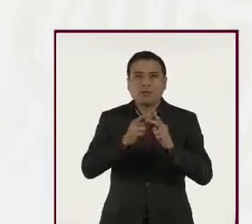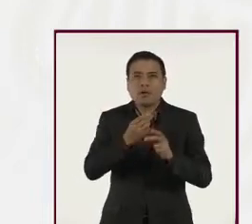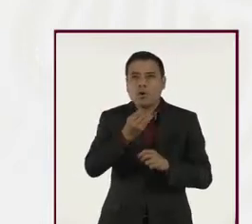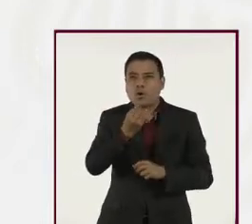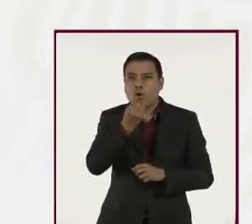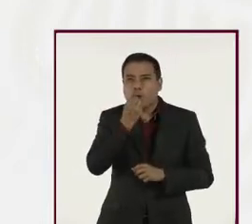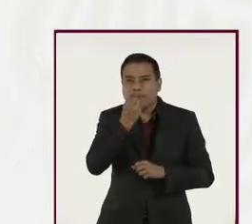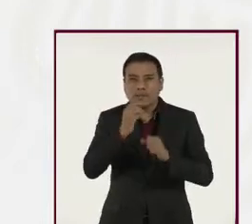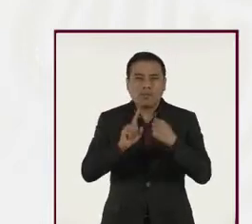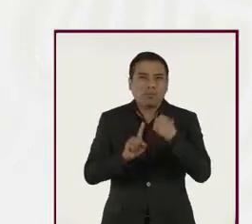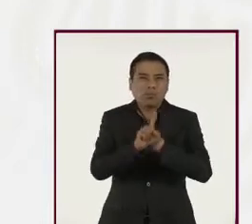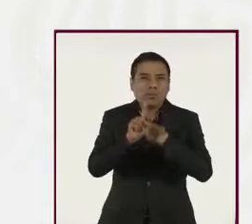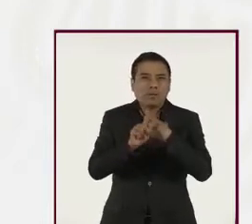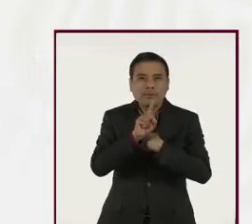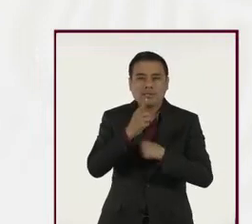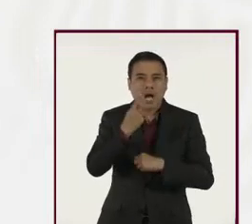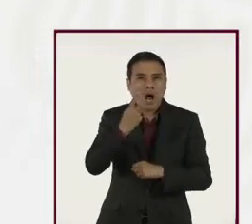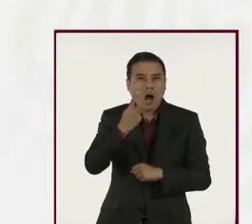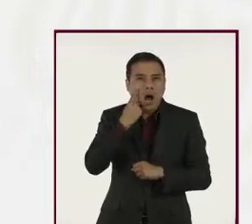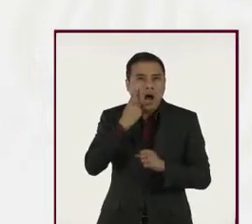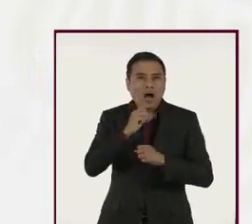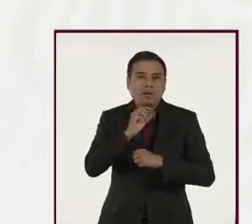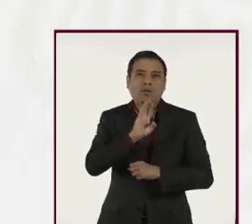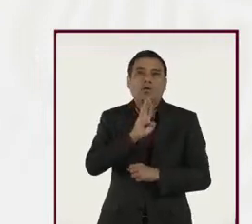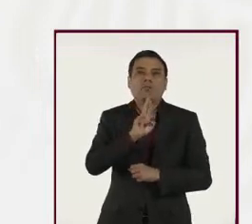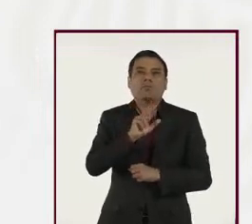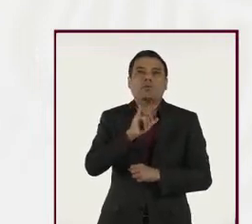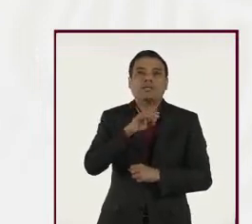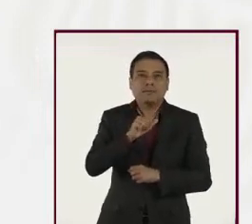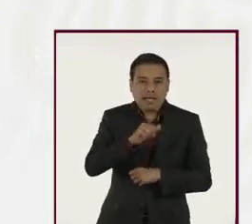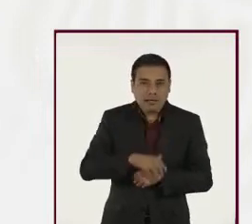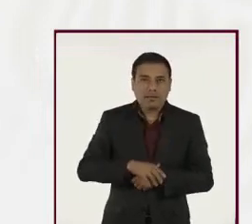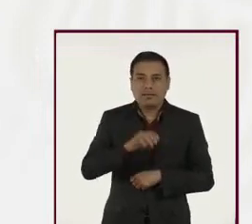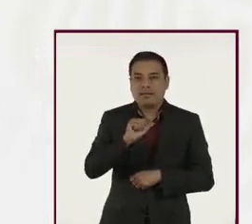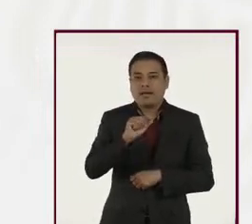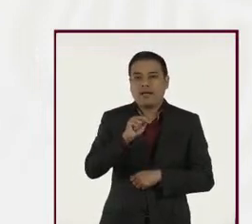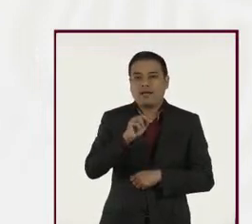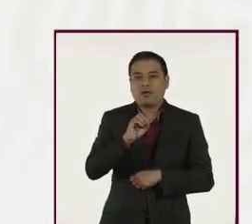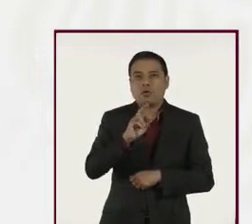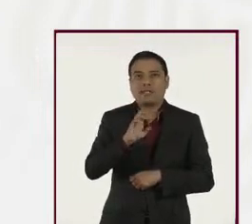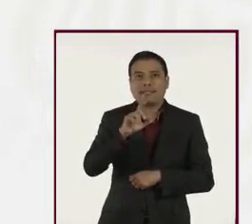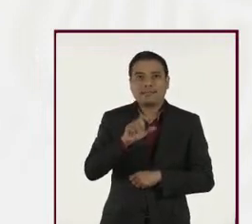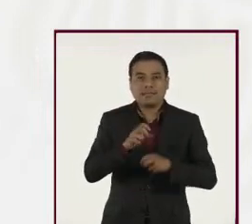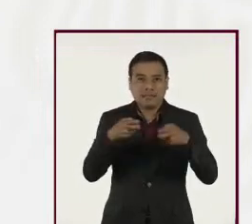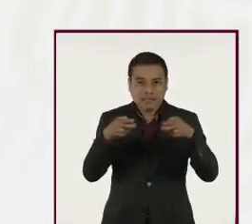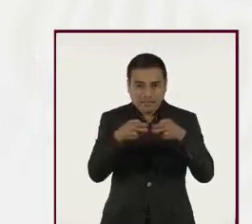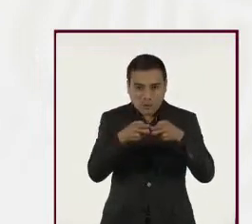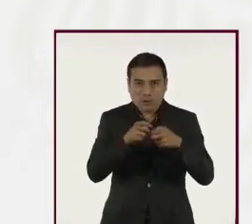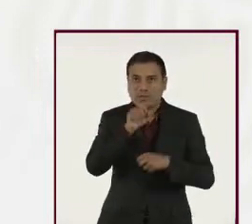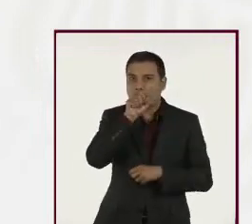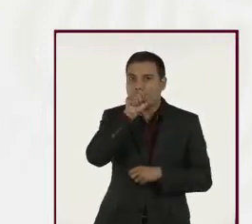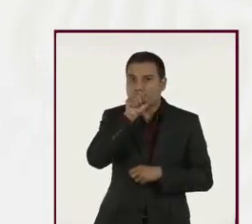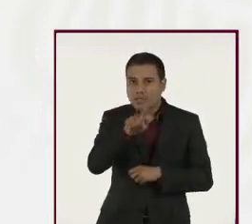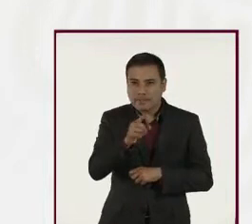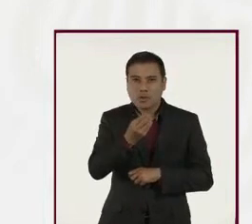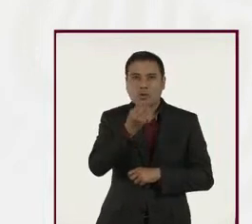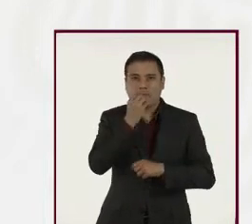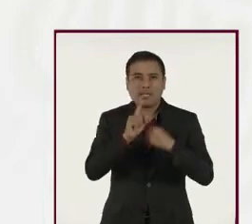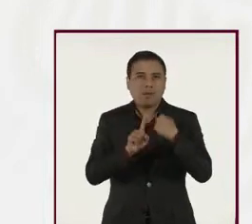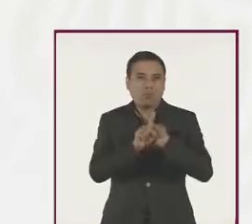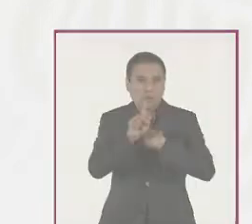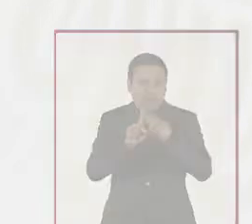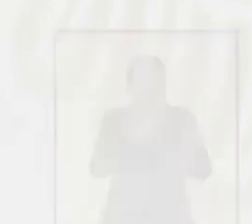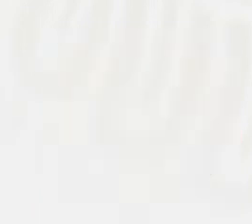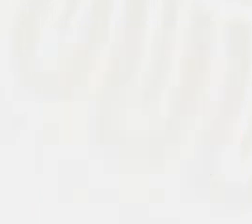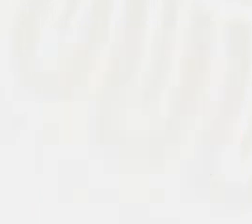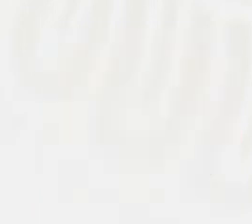la conducta alimentaria, que son bulimia nerviosa, anorexia nerviosa, el trastorno por atracón y el trastorno de alimentación no